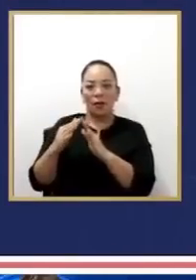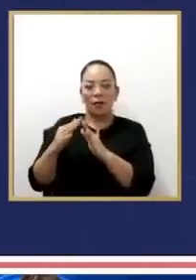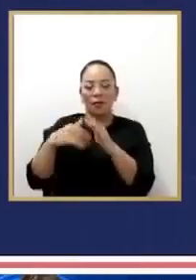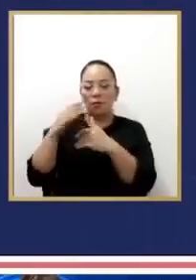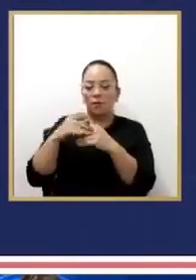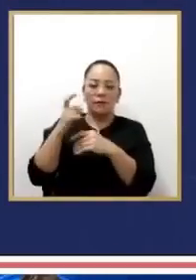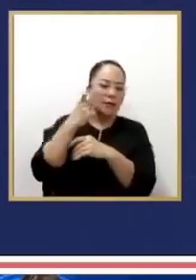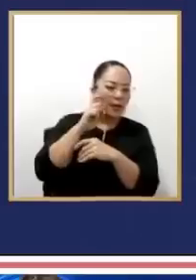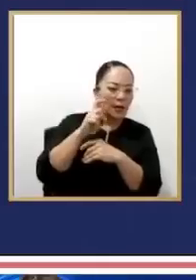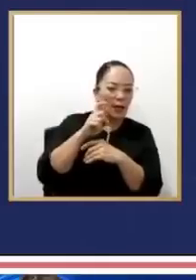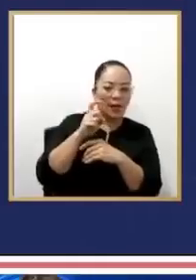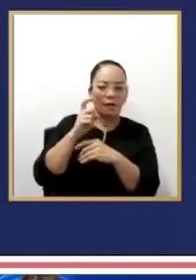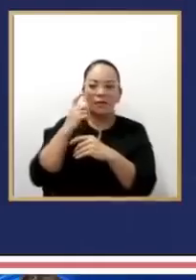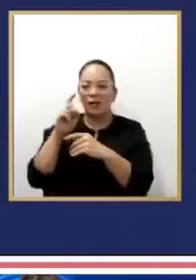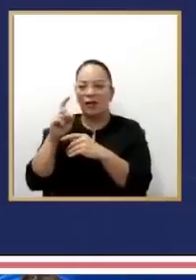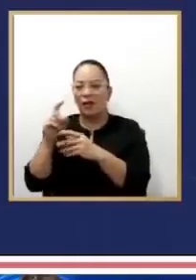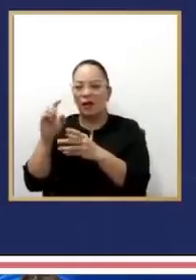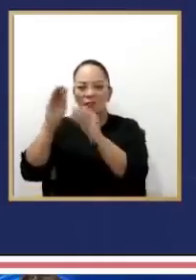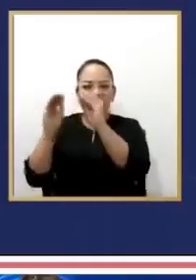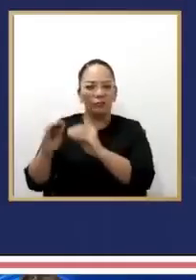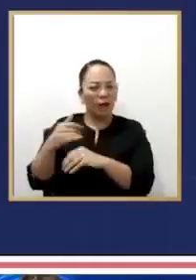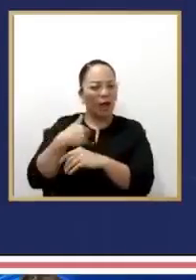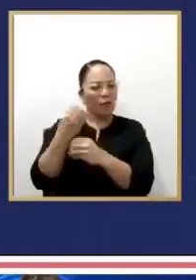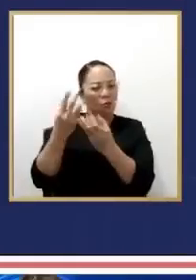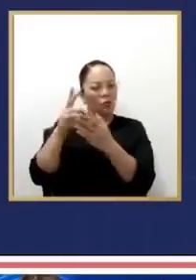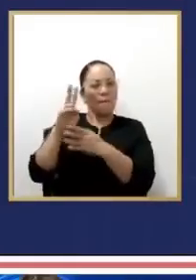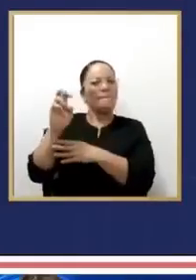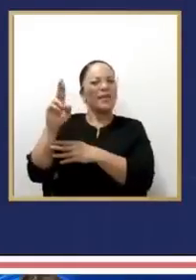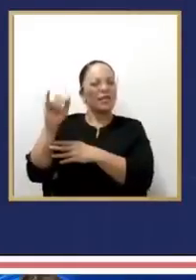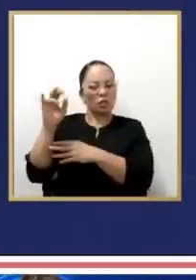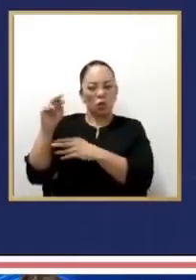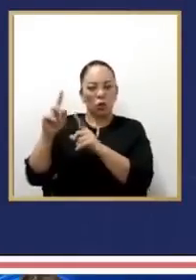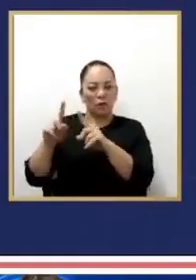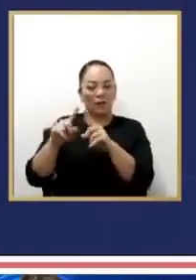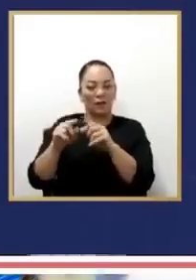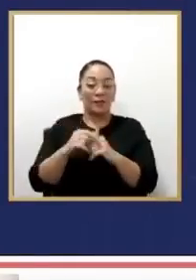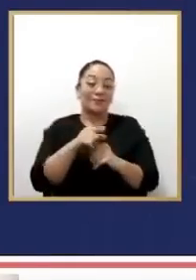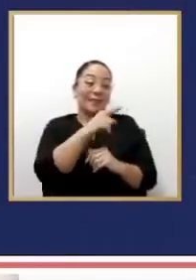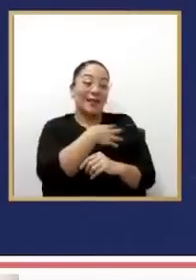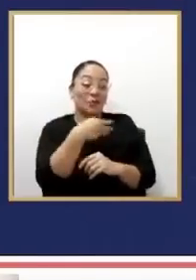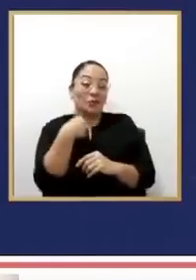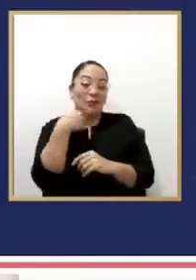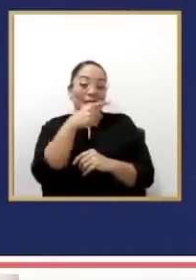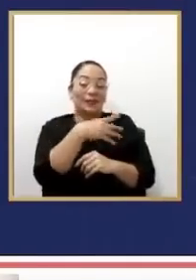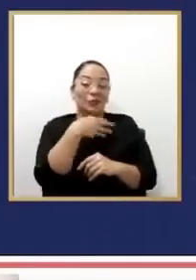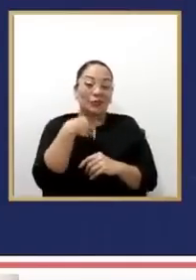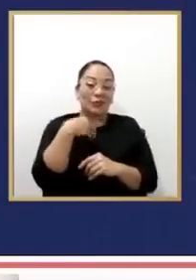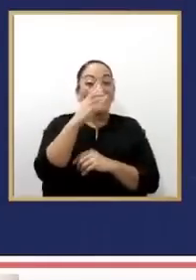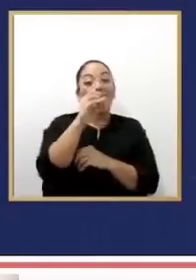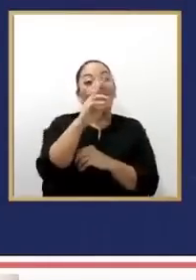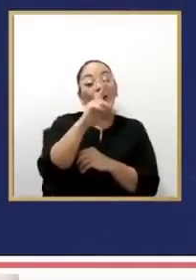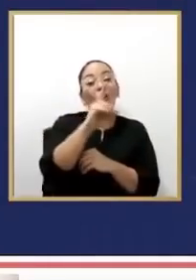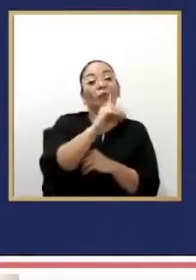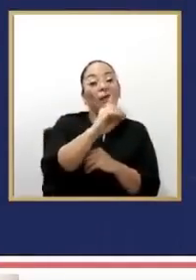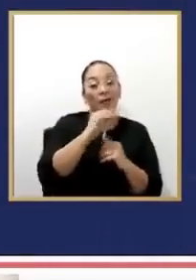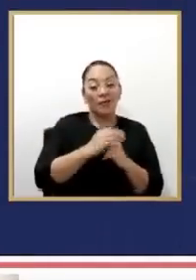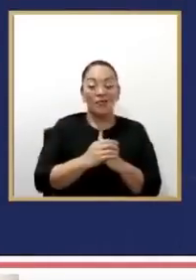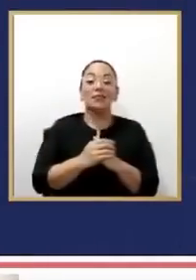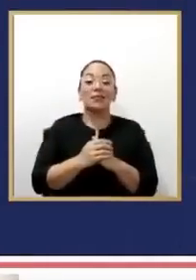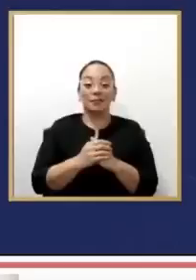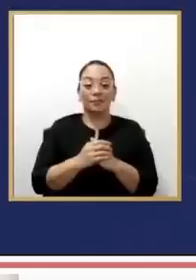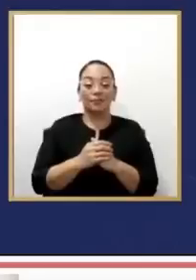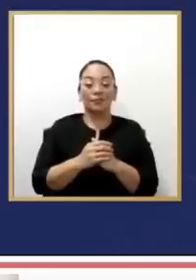Fiscalía, que la Fiscalía monta? Porque hay muchas versiones de eso. La que le gusta a él es la que usa don Carlos Díaz para